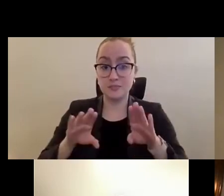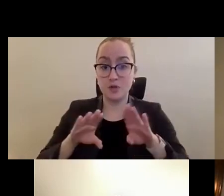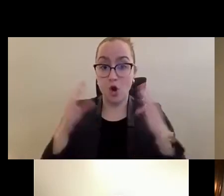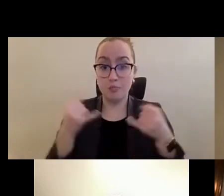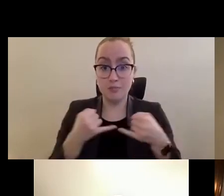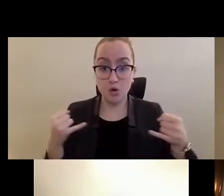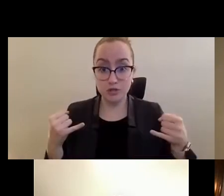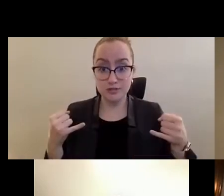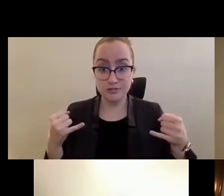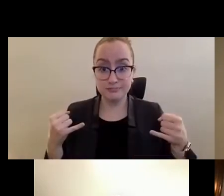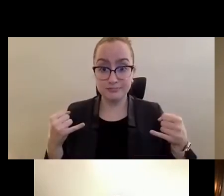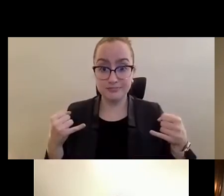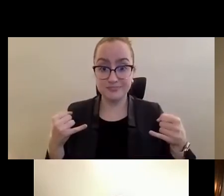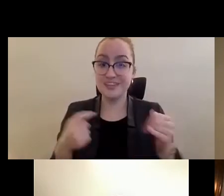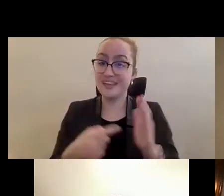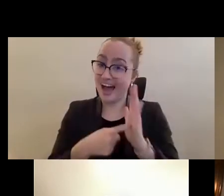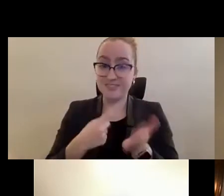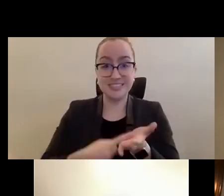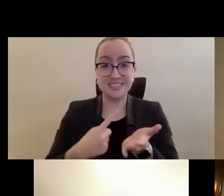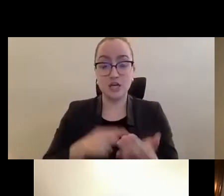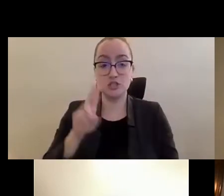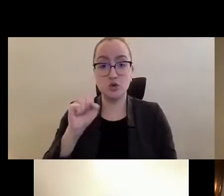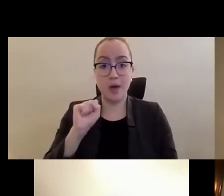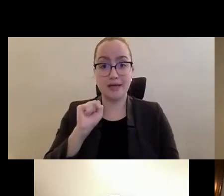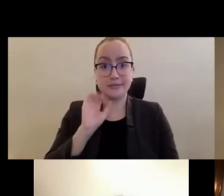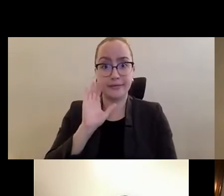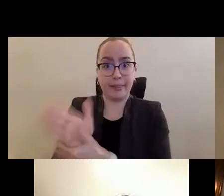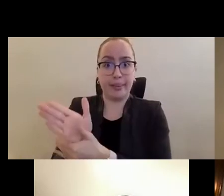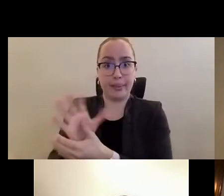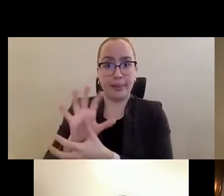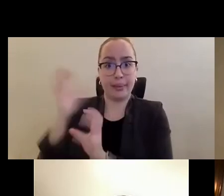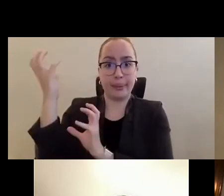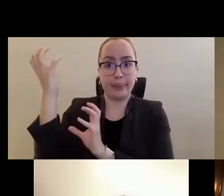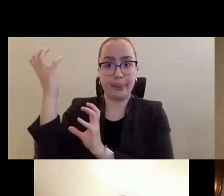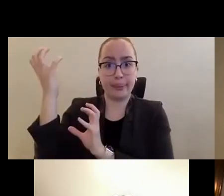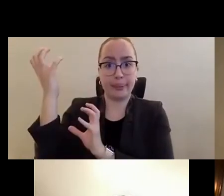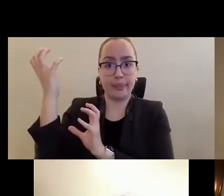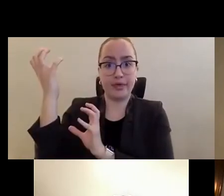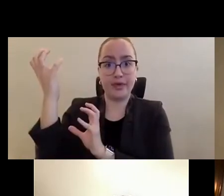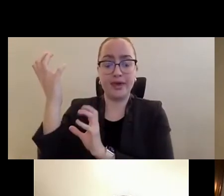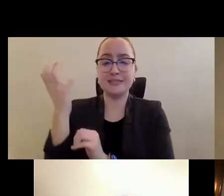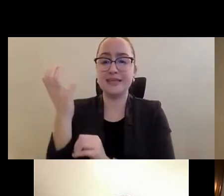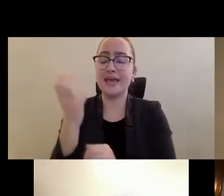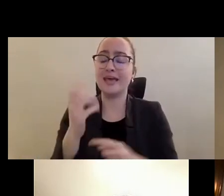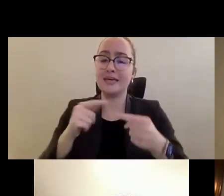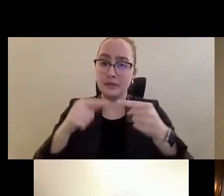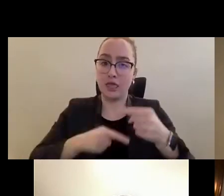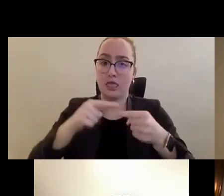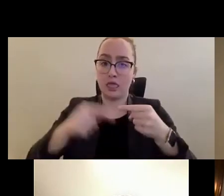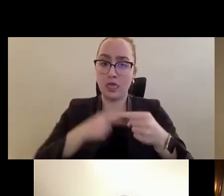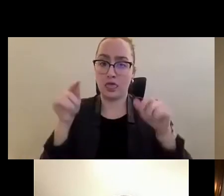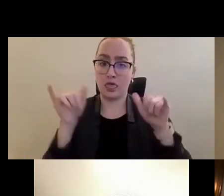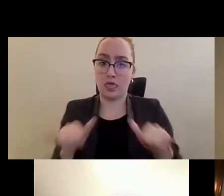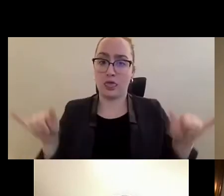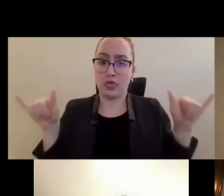tengo dónde quedarme. Cuando nosotros hablamos sobre fronteras abiertas, tenemos que hablar sobre la intervención de Estados Unidos y